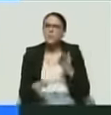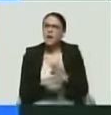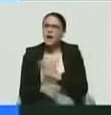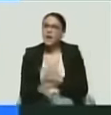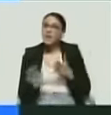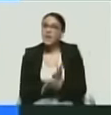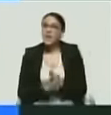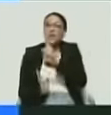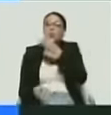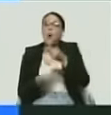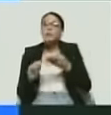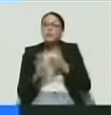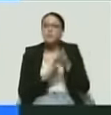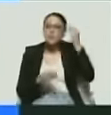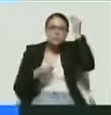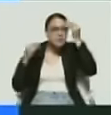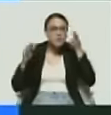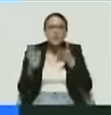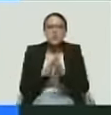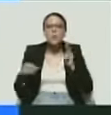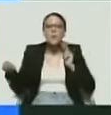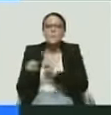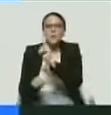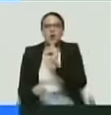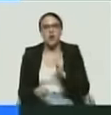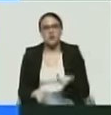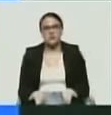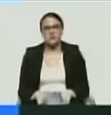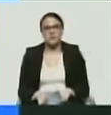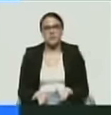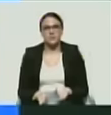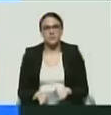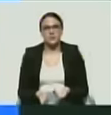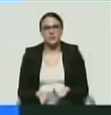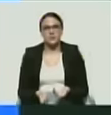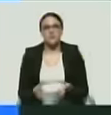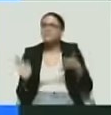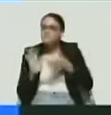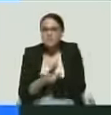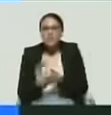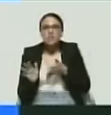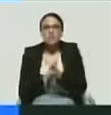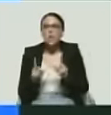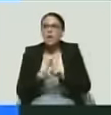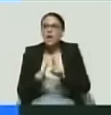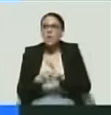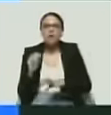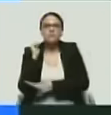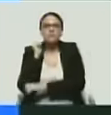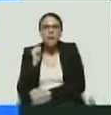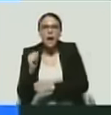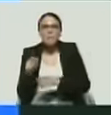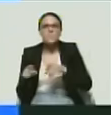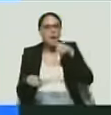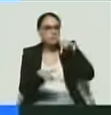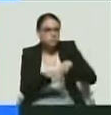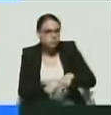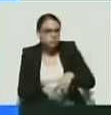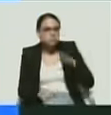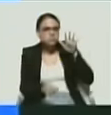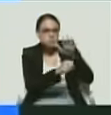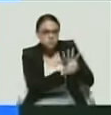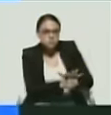una estructura para la violencia, para el sabotaje. Ya lo están